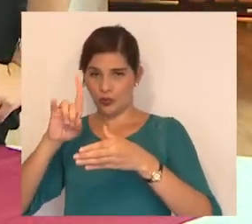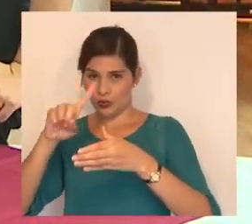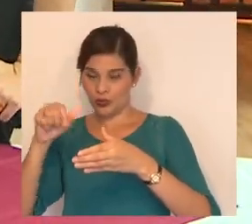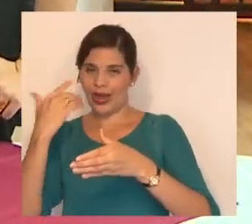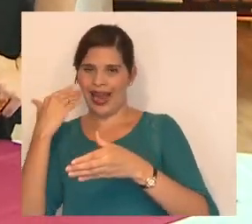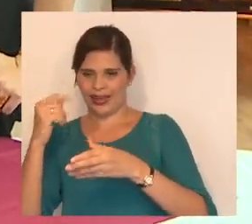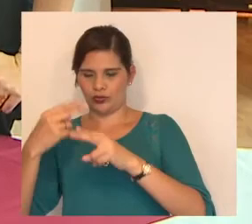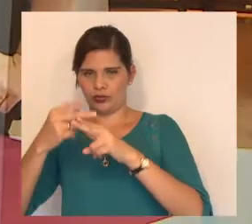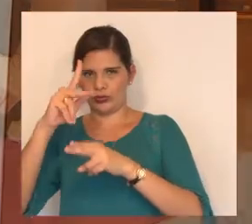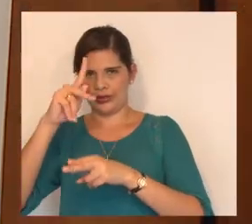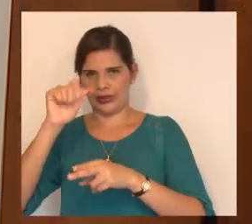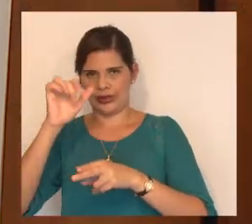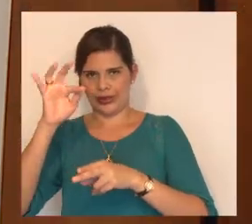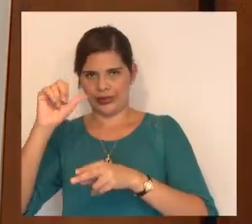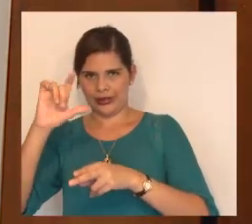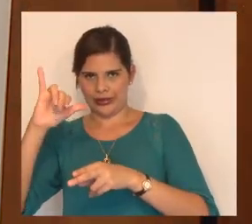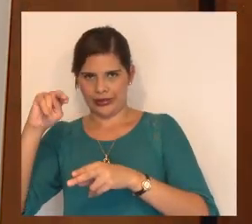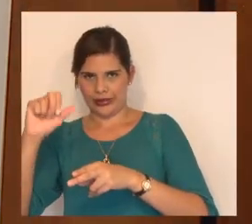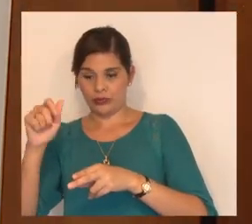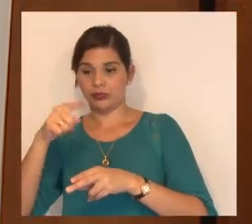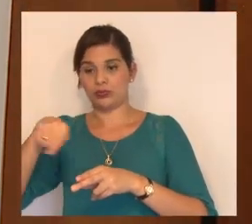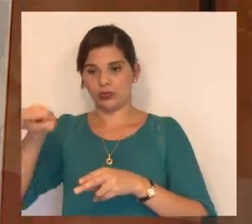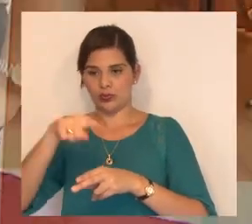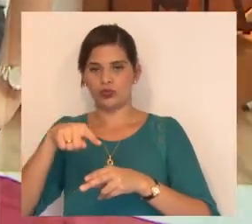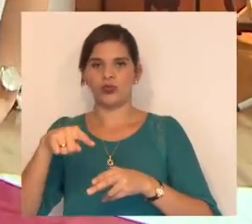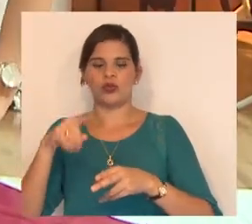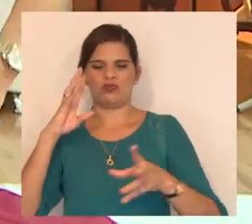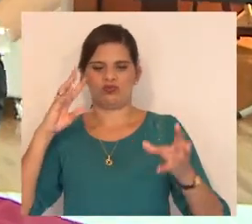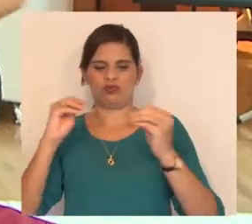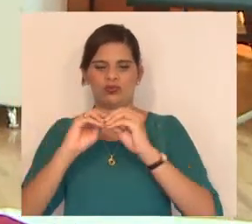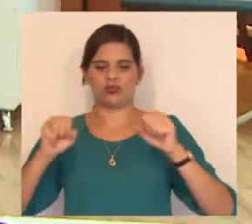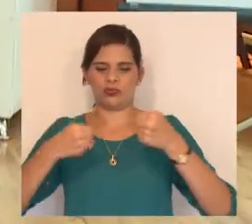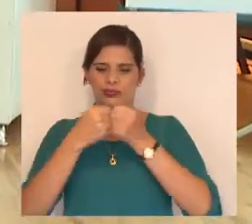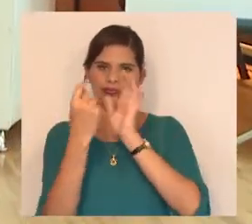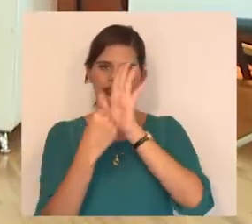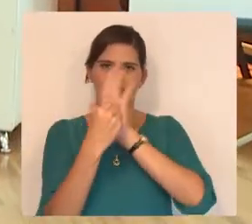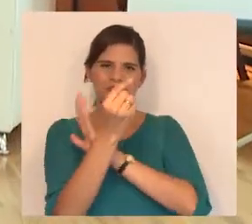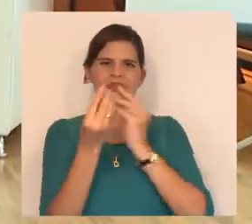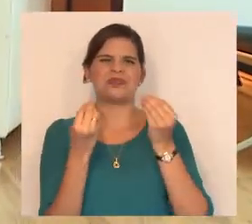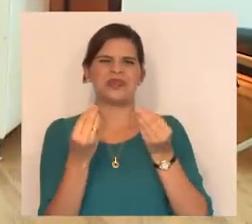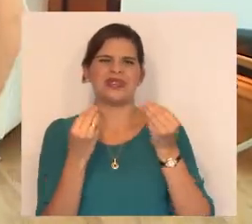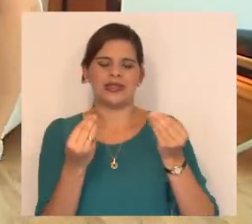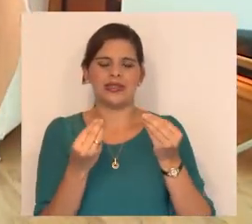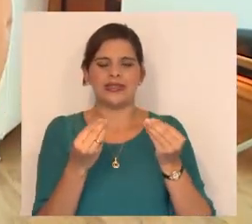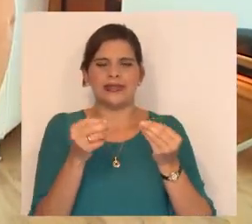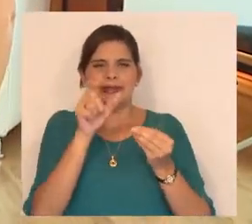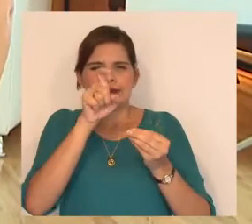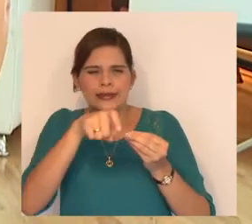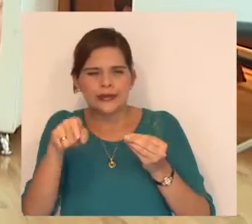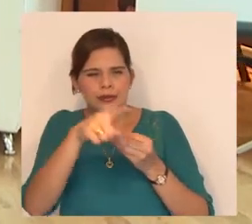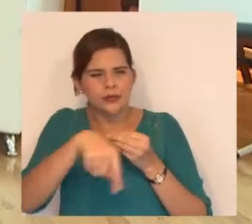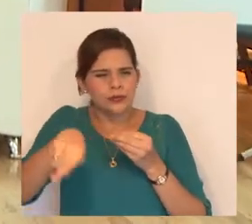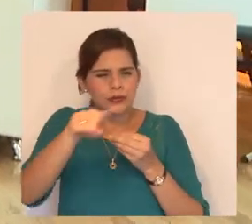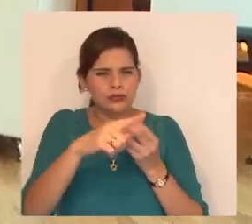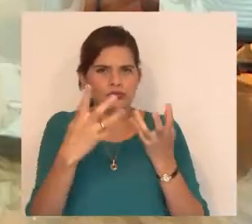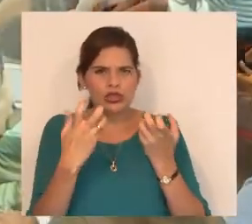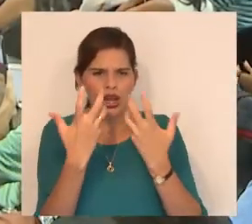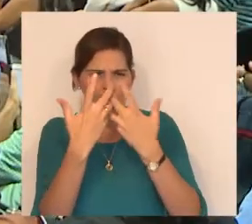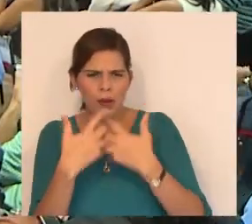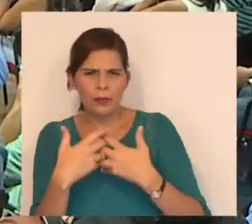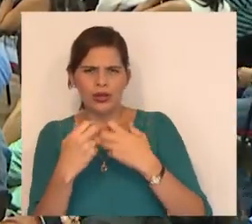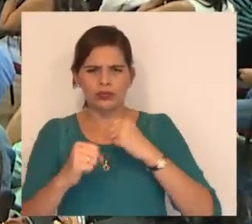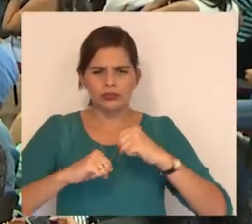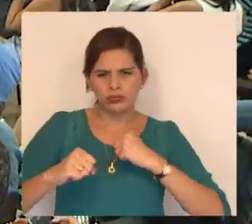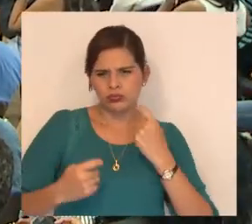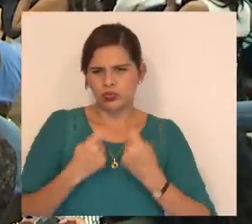y la directora ejecutiva de la corporación Ventures, Catalina Sánchez Ayerbe, suscribieron el convenio por medio del cual se busca identificar